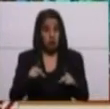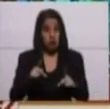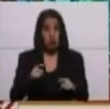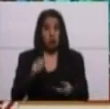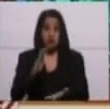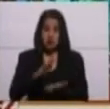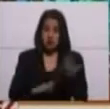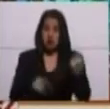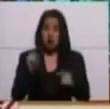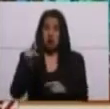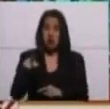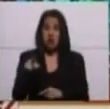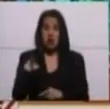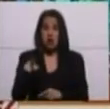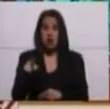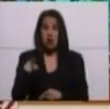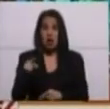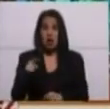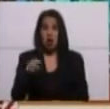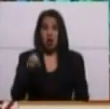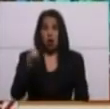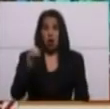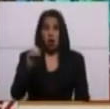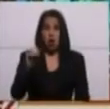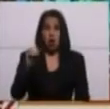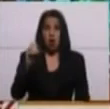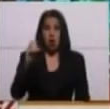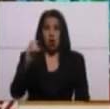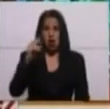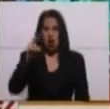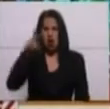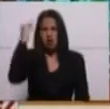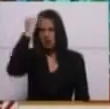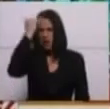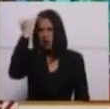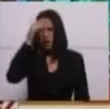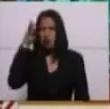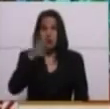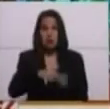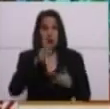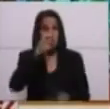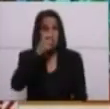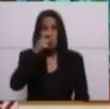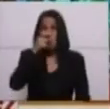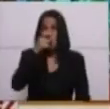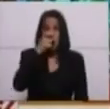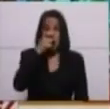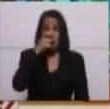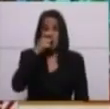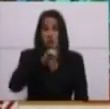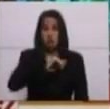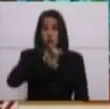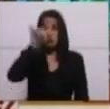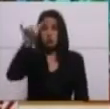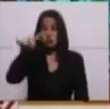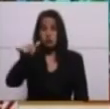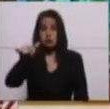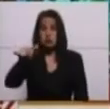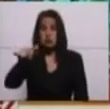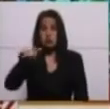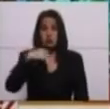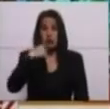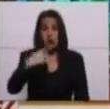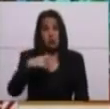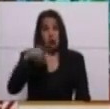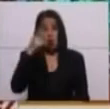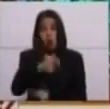para el Orsa, a montar guardia en el aeropuerto. Allá por el aeropuerto. Una orden de la